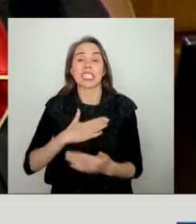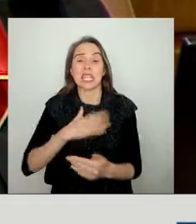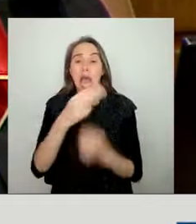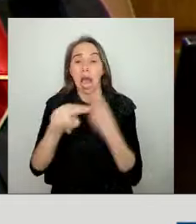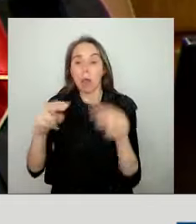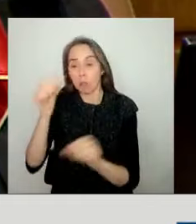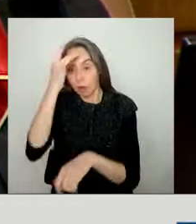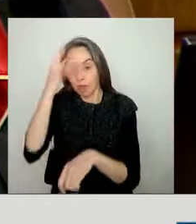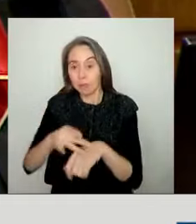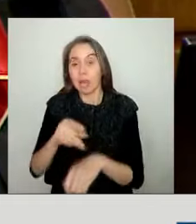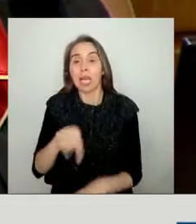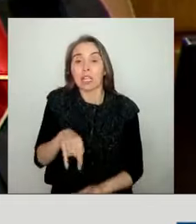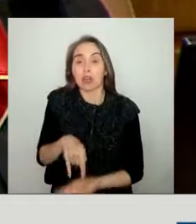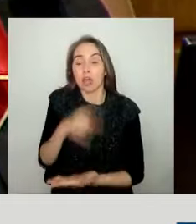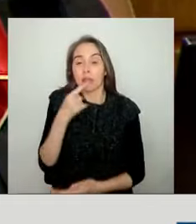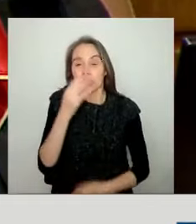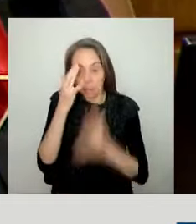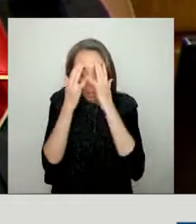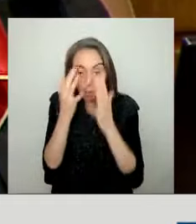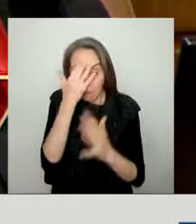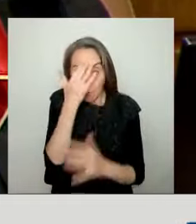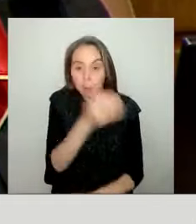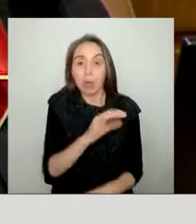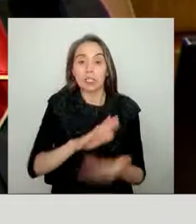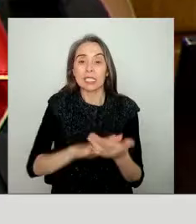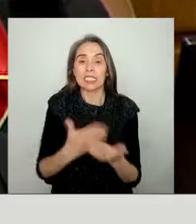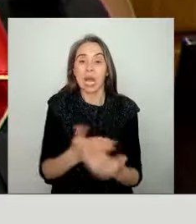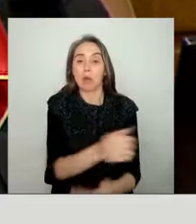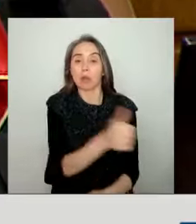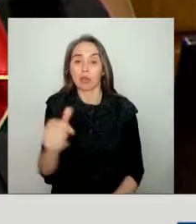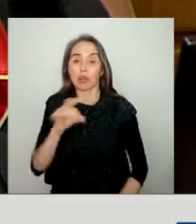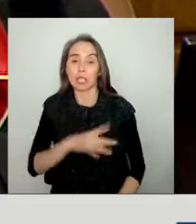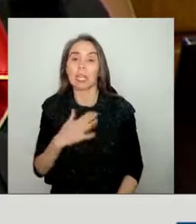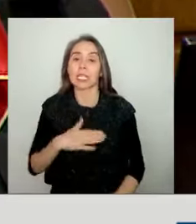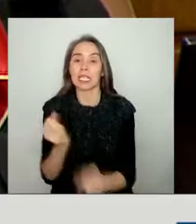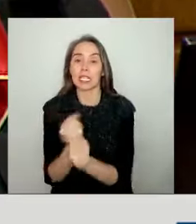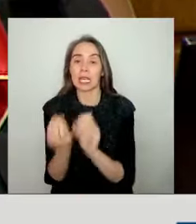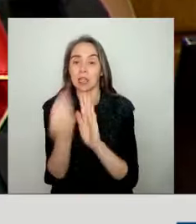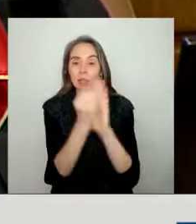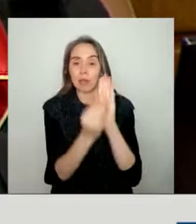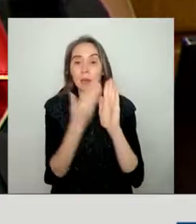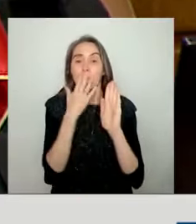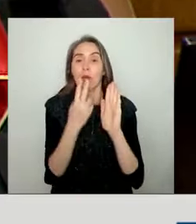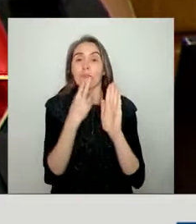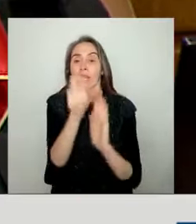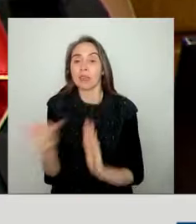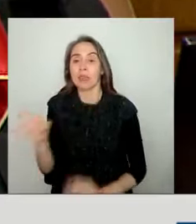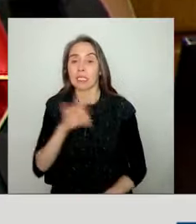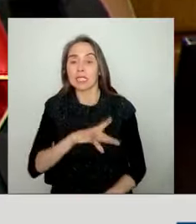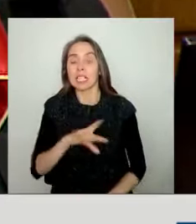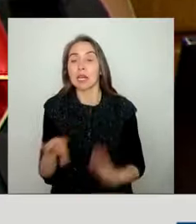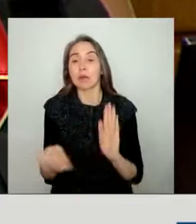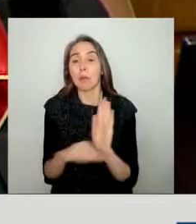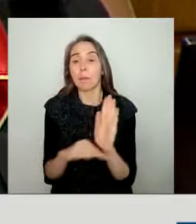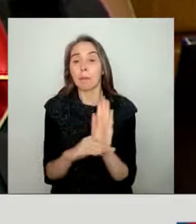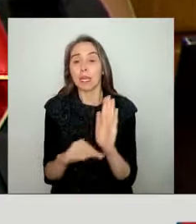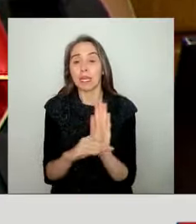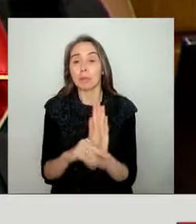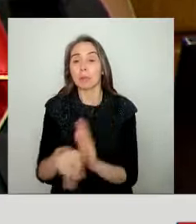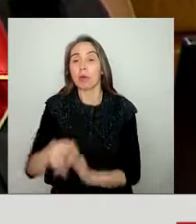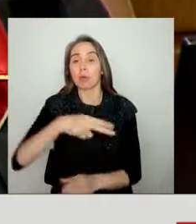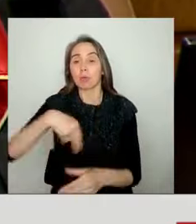de todos los chilenos y queremos trabajar para mejorar la calidad de vida de nuestros compatriotas bueno mínimo que nuestro voto esté